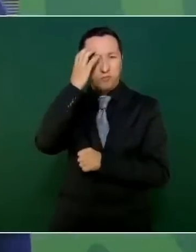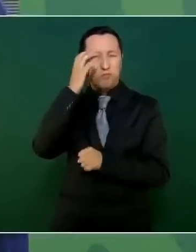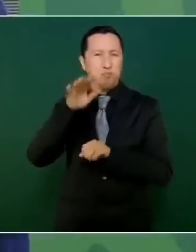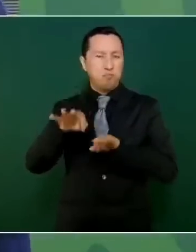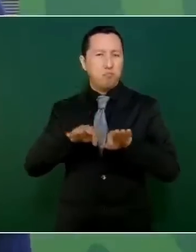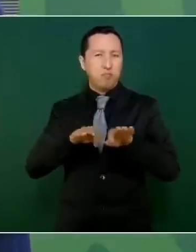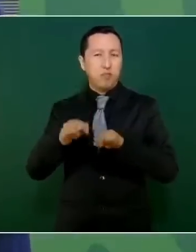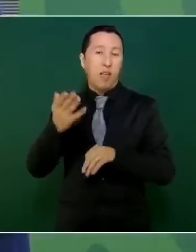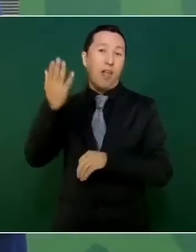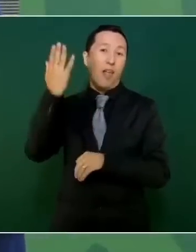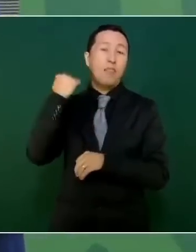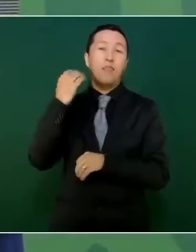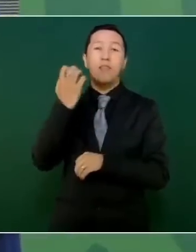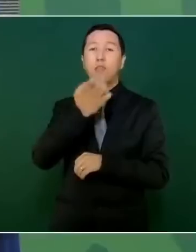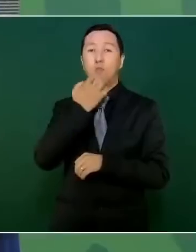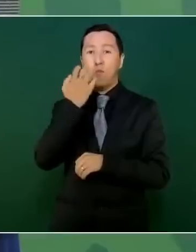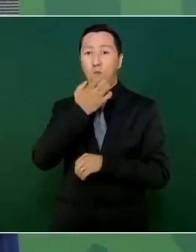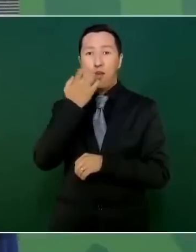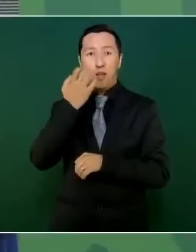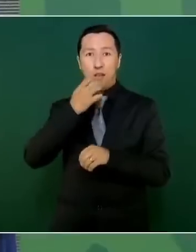que salí de la escuela,